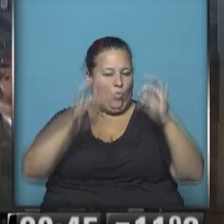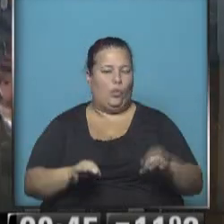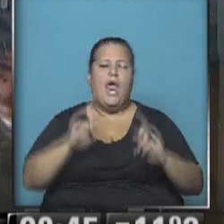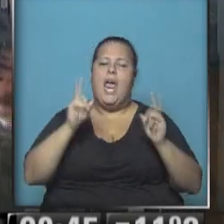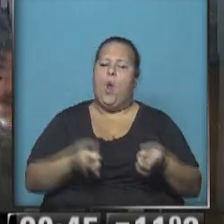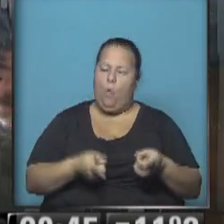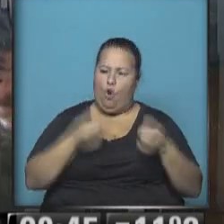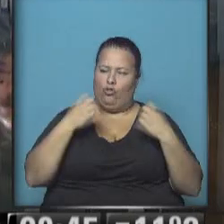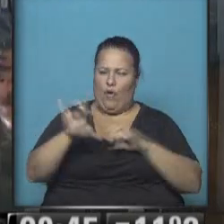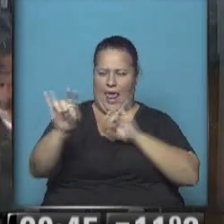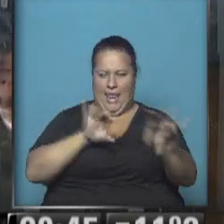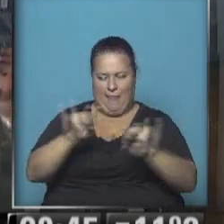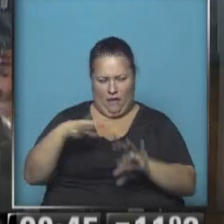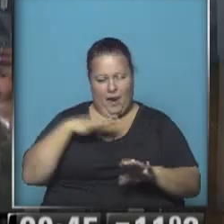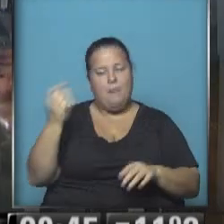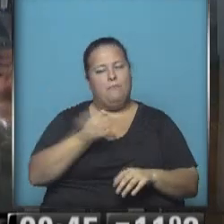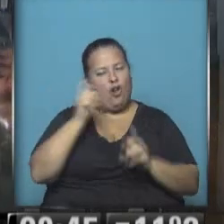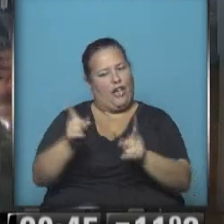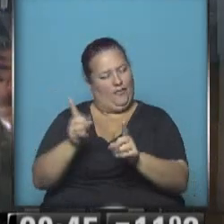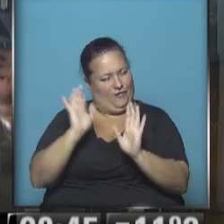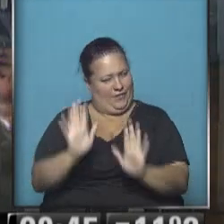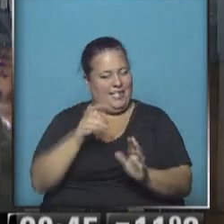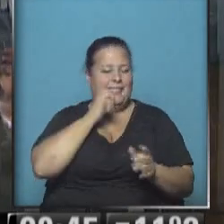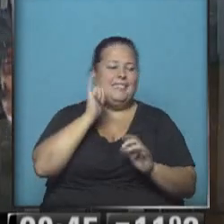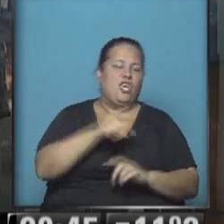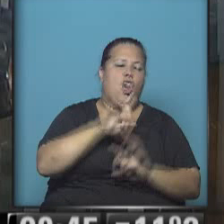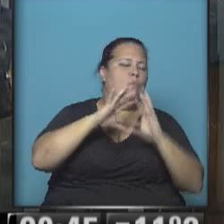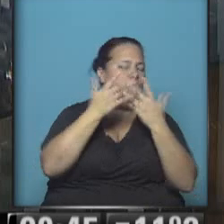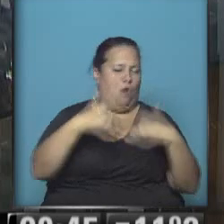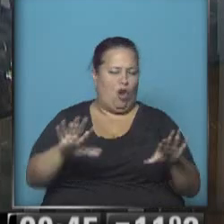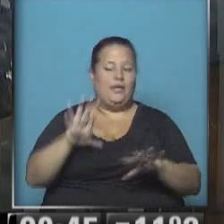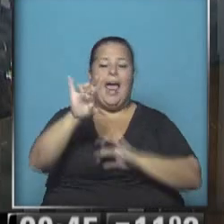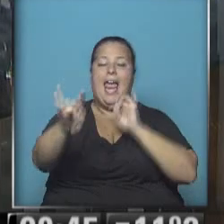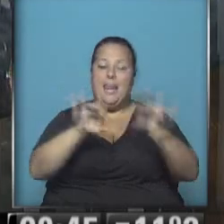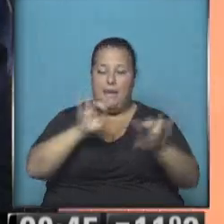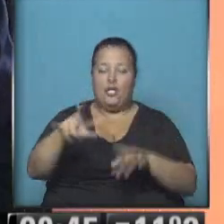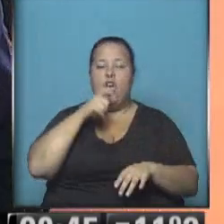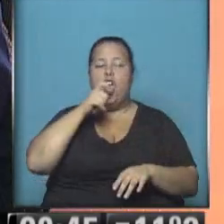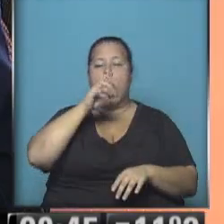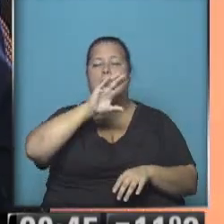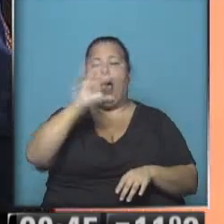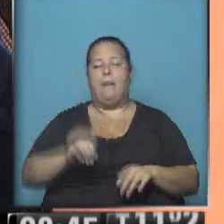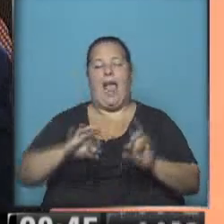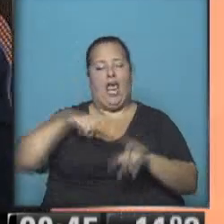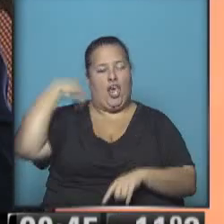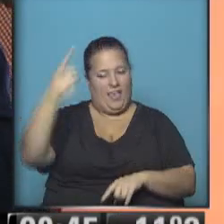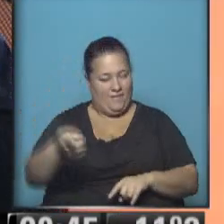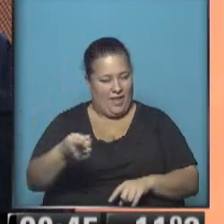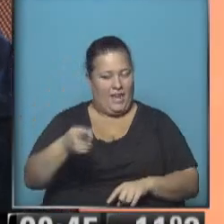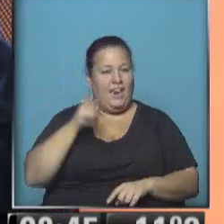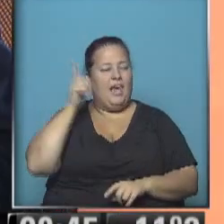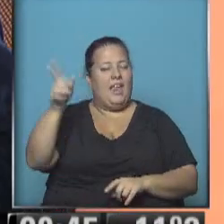igual tenemos todavía eliminatoria en el medio y sería muy importante tenerlo Más allá de si llega o no llega al mundial no eliminatoria y copa América el año que viene